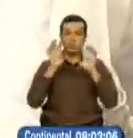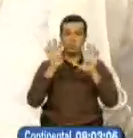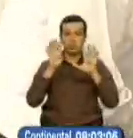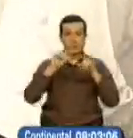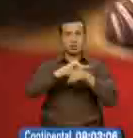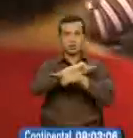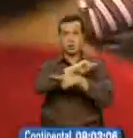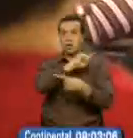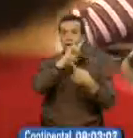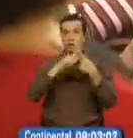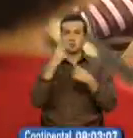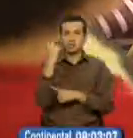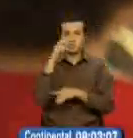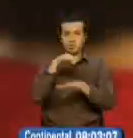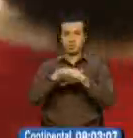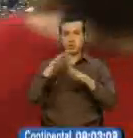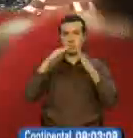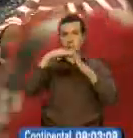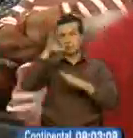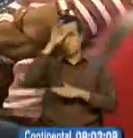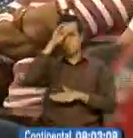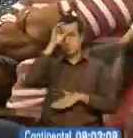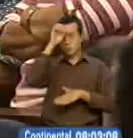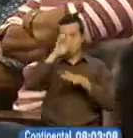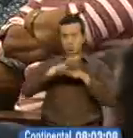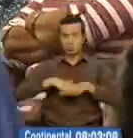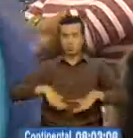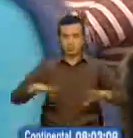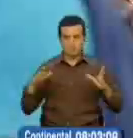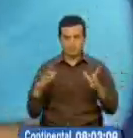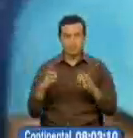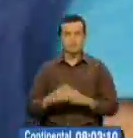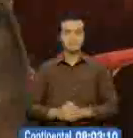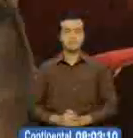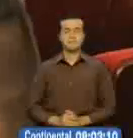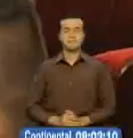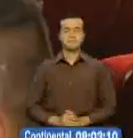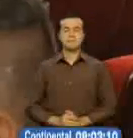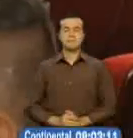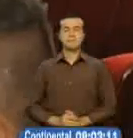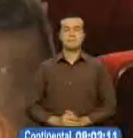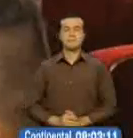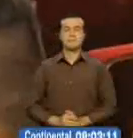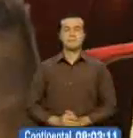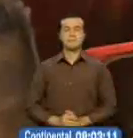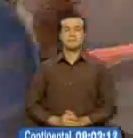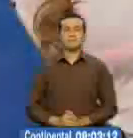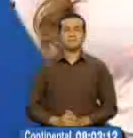las 12:00 en la Casa de la Cultura Ecuatoriana, en la Sala Demetrio Aguilera Marta.